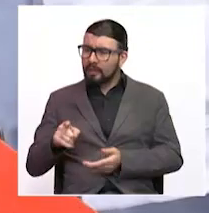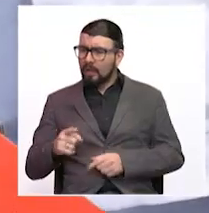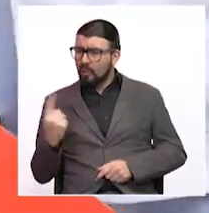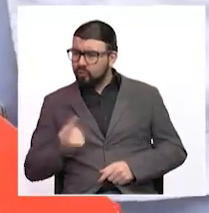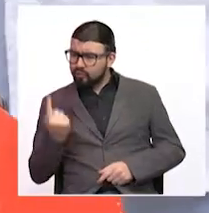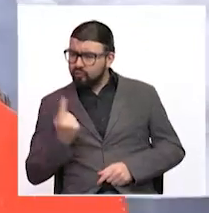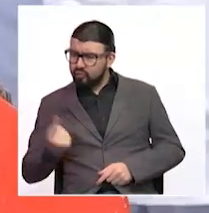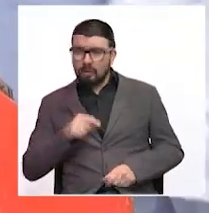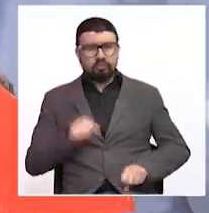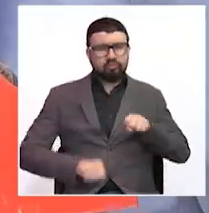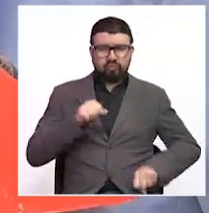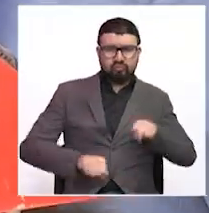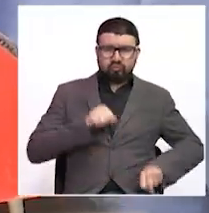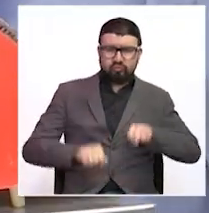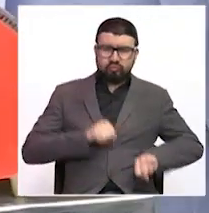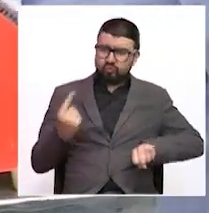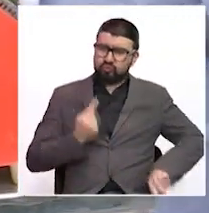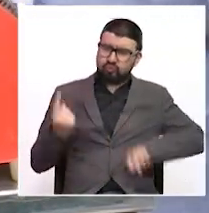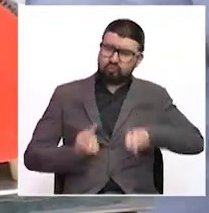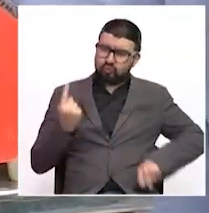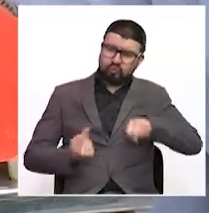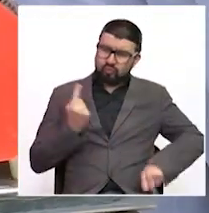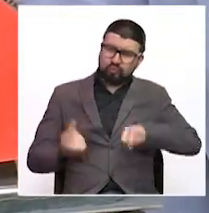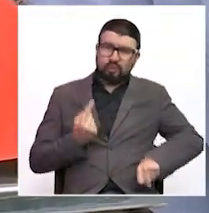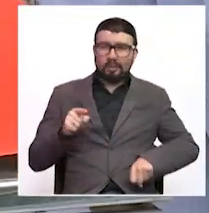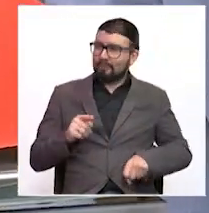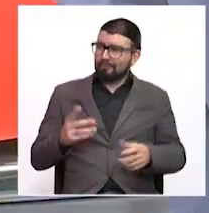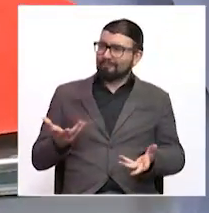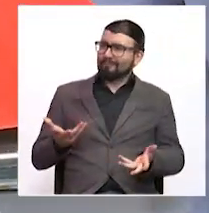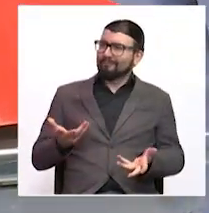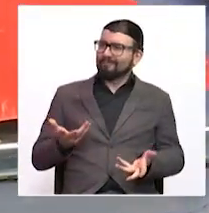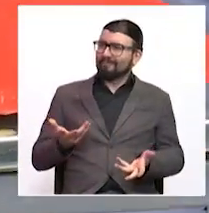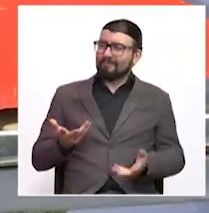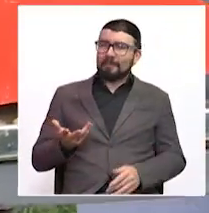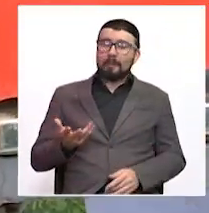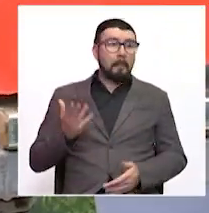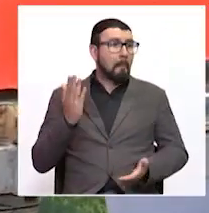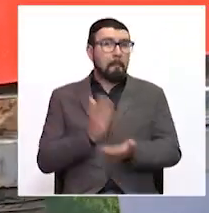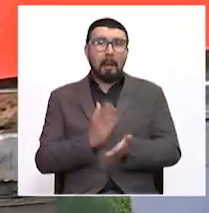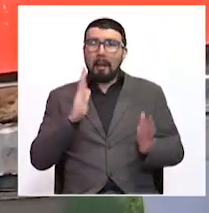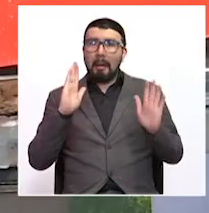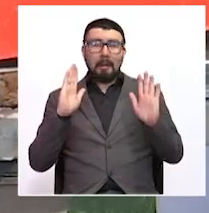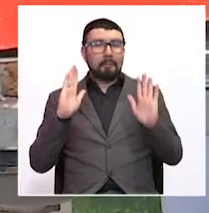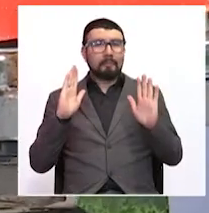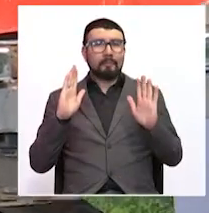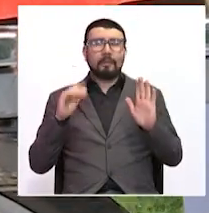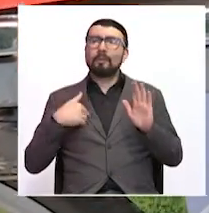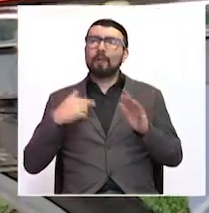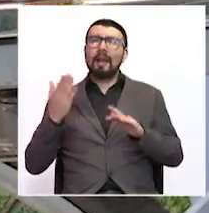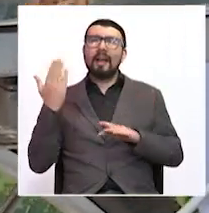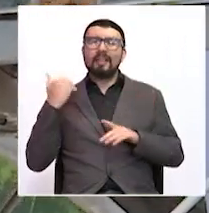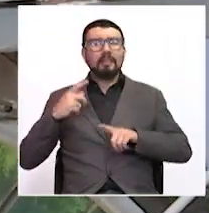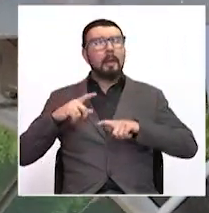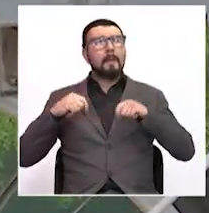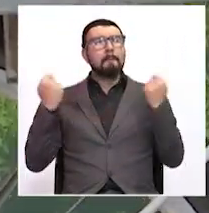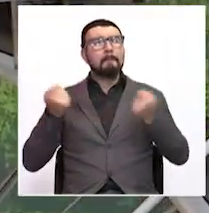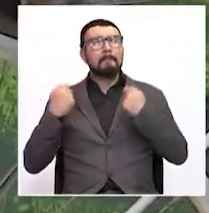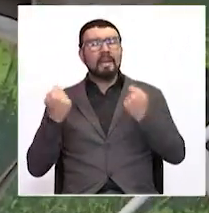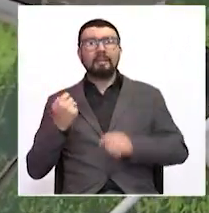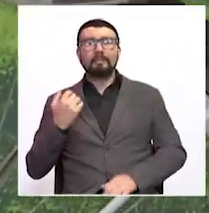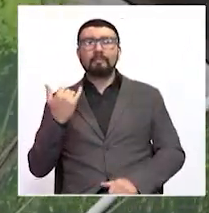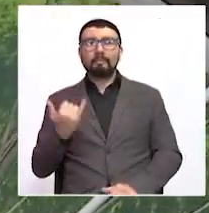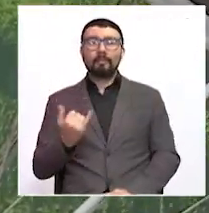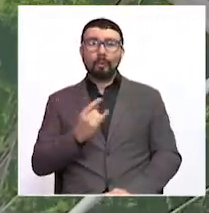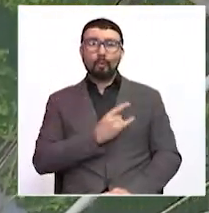montando en una bicicleta todos los años de una manera accidental por lo que yo tuve un negocio en la